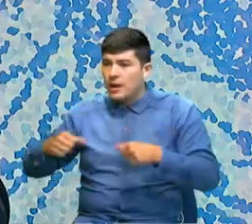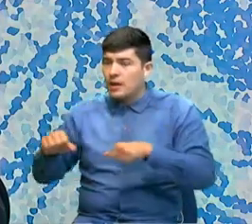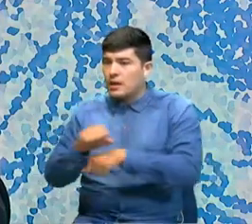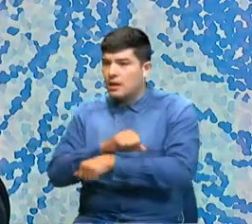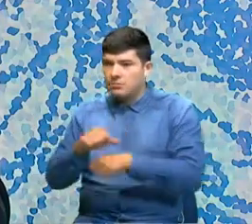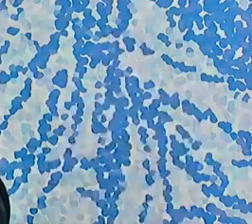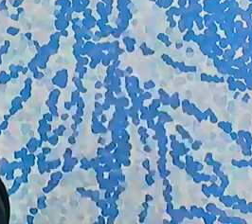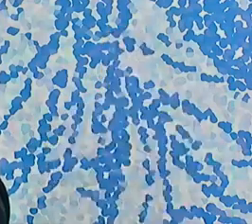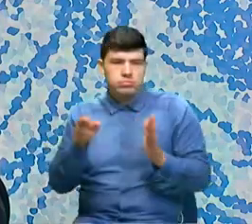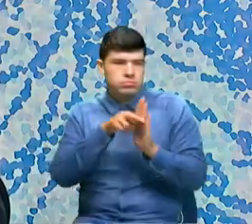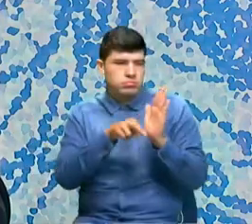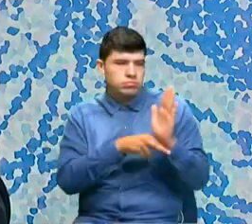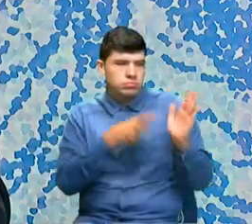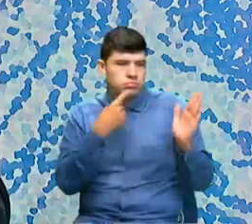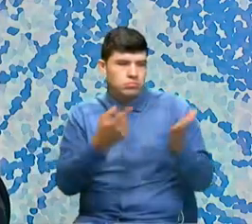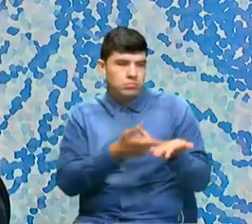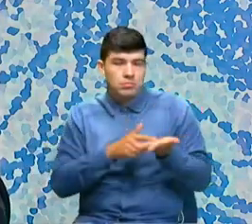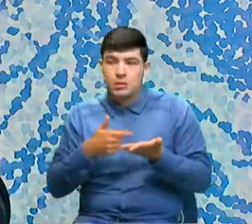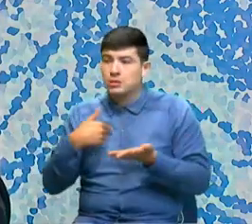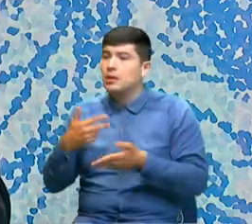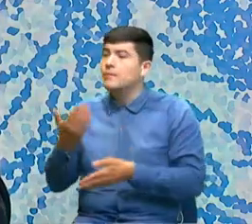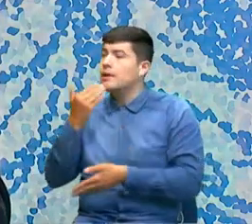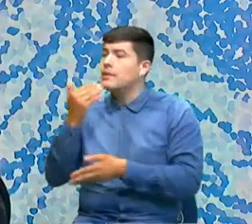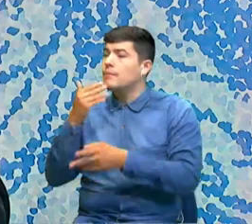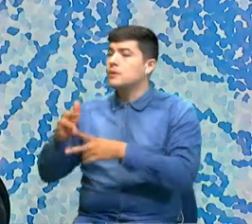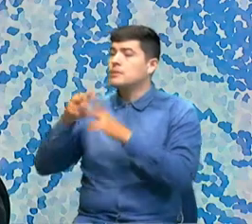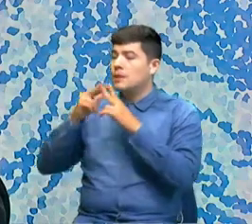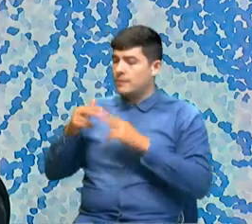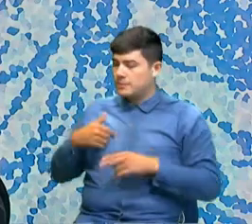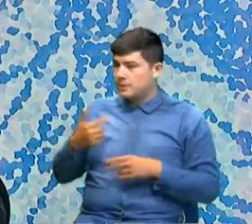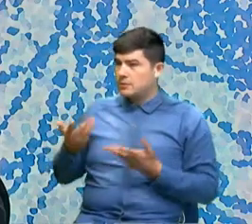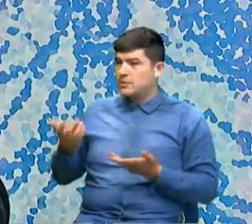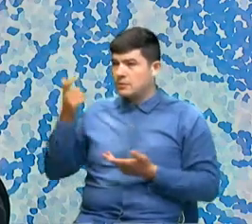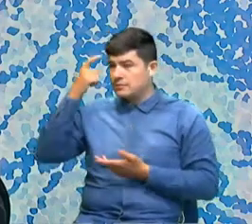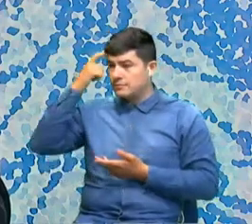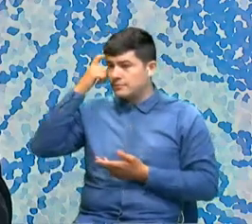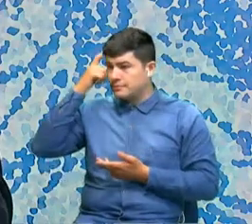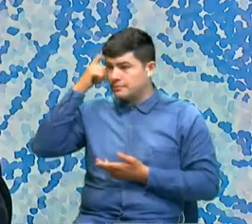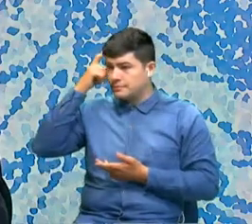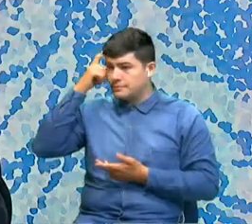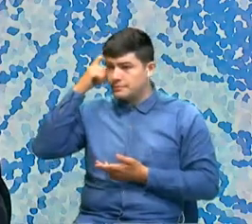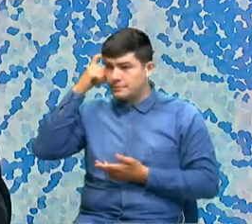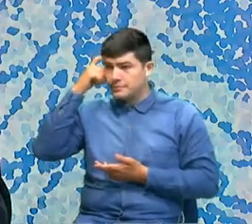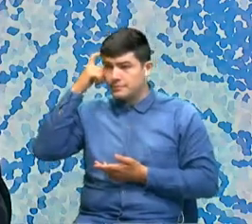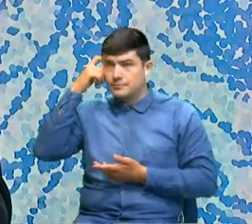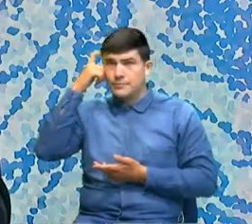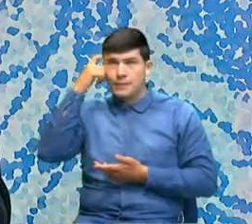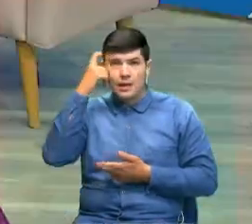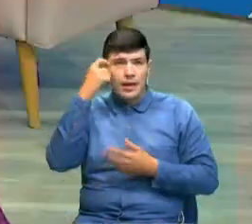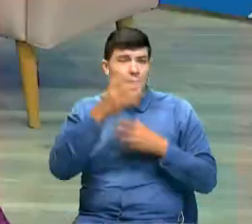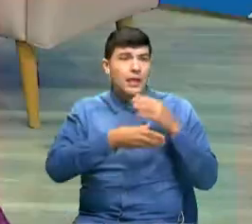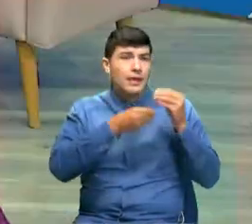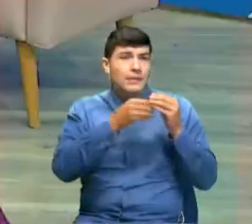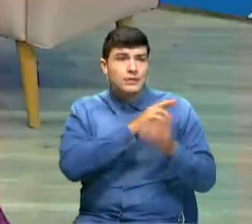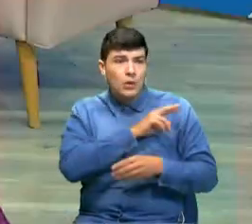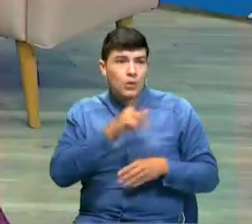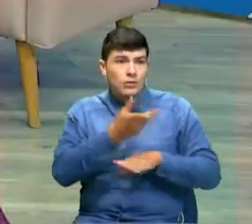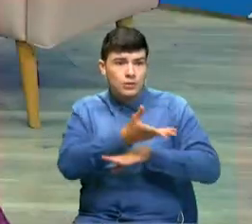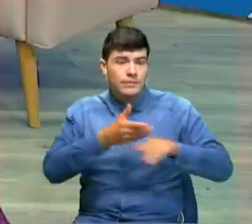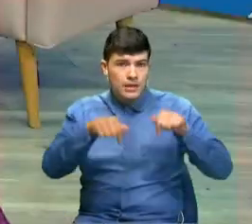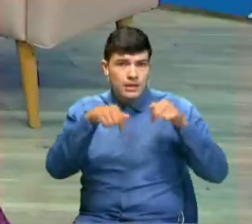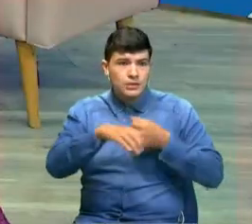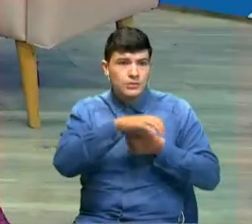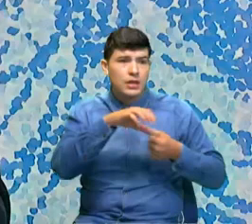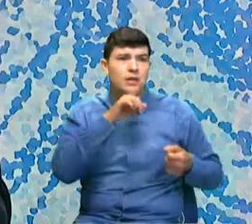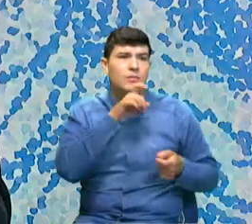vehículo. Bueno, y sea la, y si me lo prestaron. Eso le iba a decir, no necesariamente. En otros se exigen, aplica. Y aquí en Bucaramanga, y se están